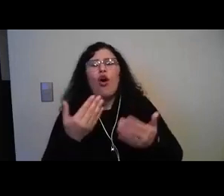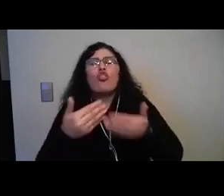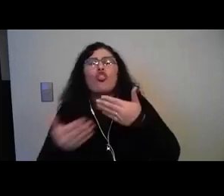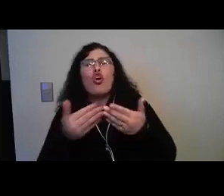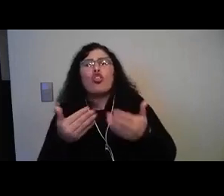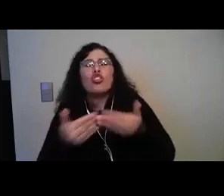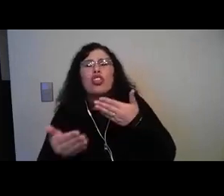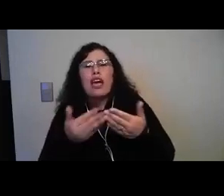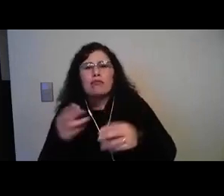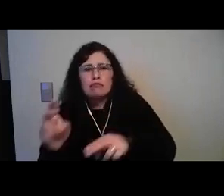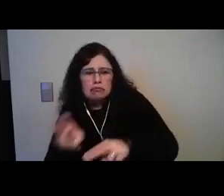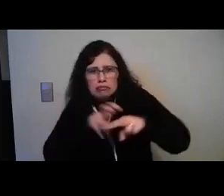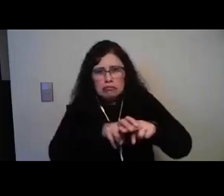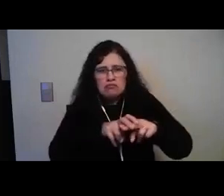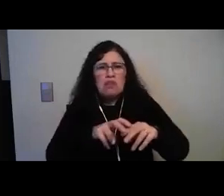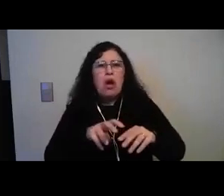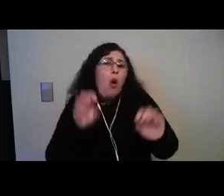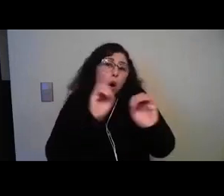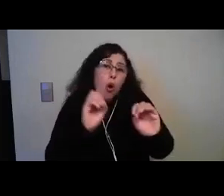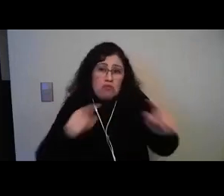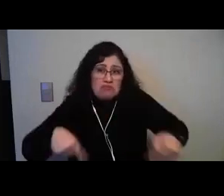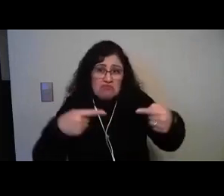sentar, ya que esté lo más cerca posible